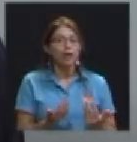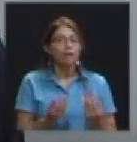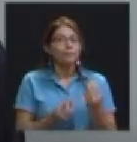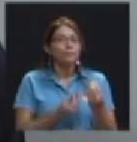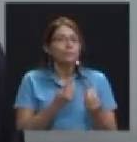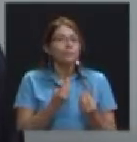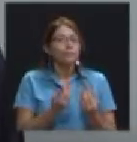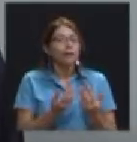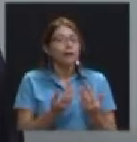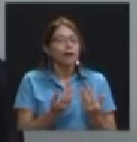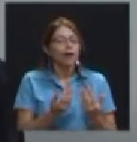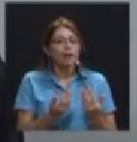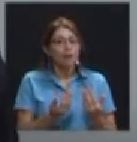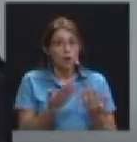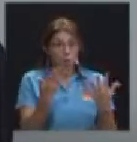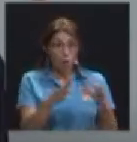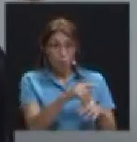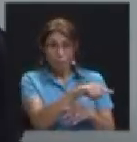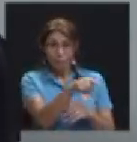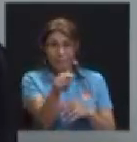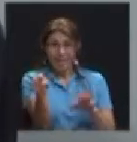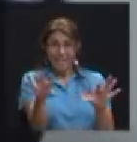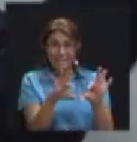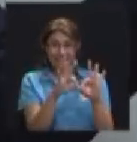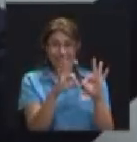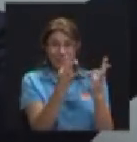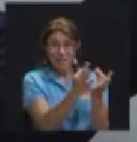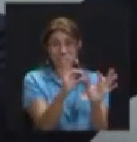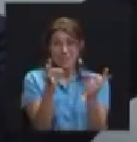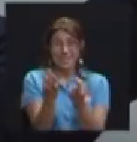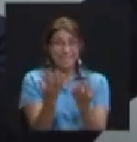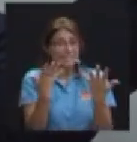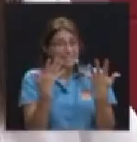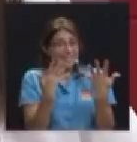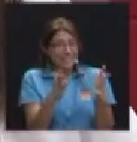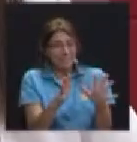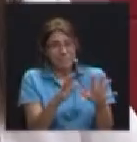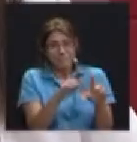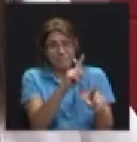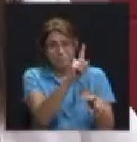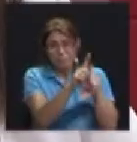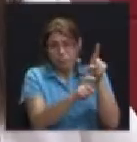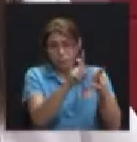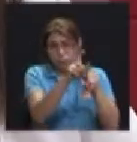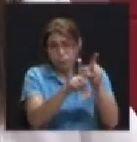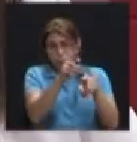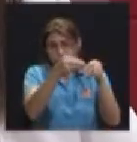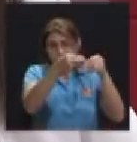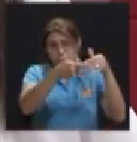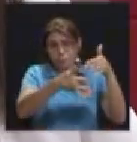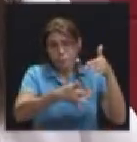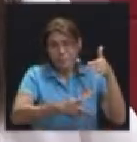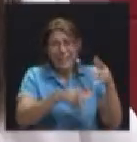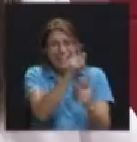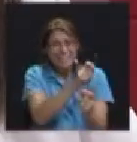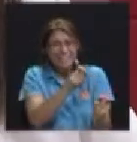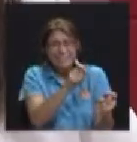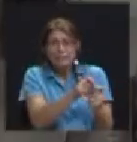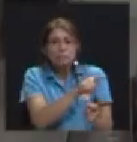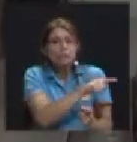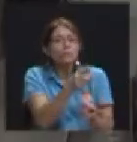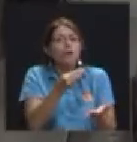cómo se les preguntó de manera invasiva y detallada en qué compra usted.